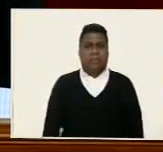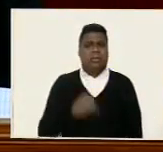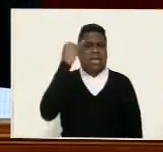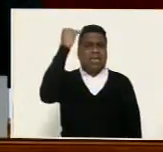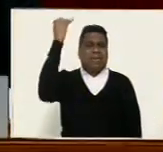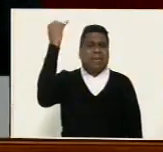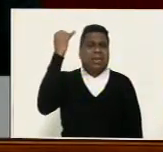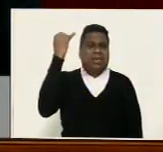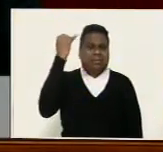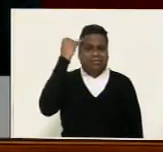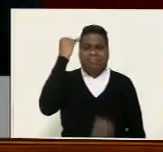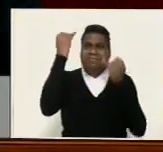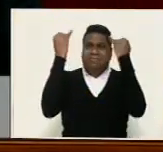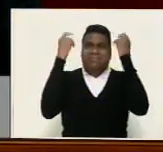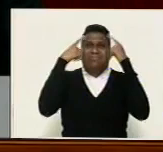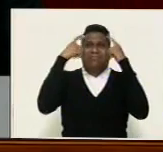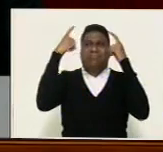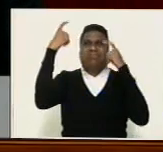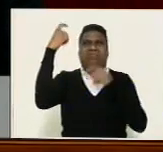este país.